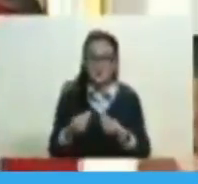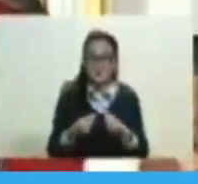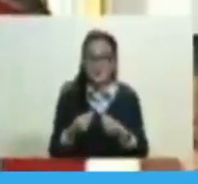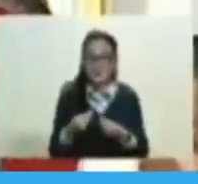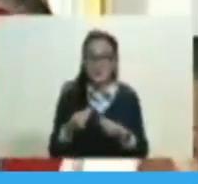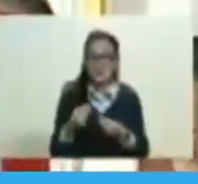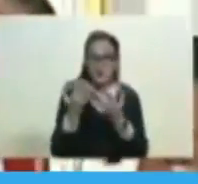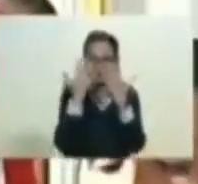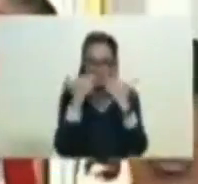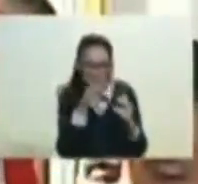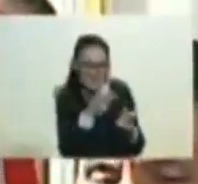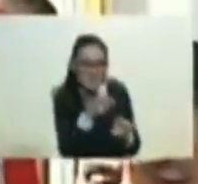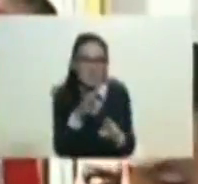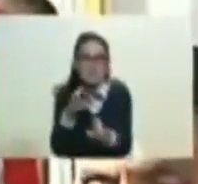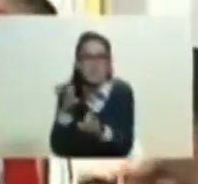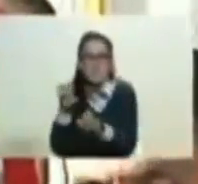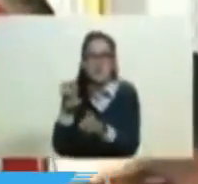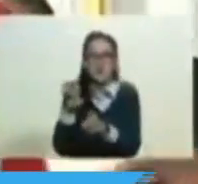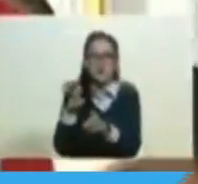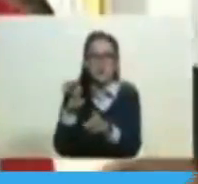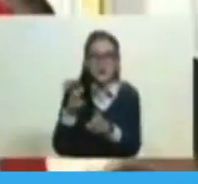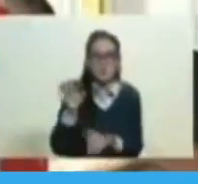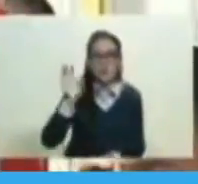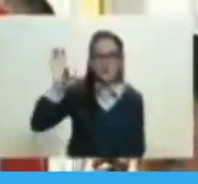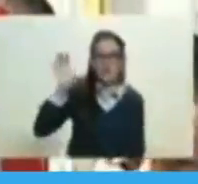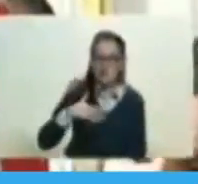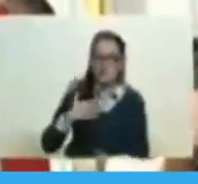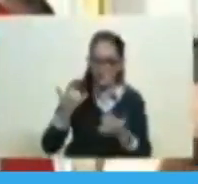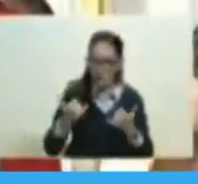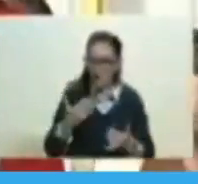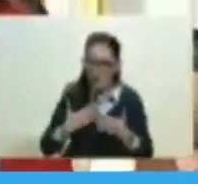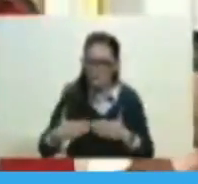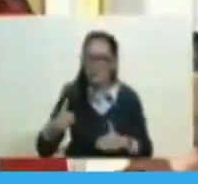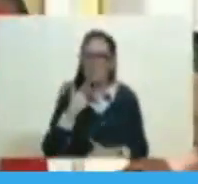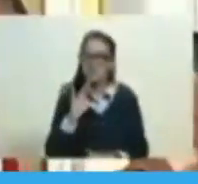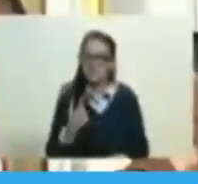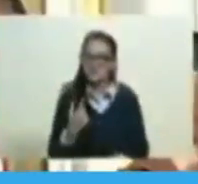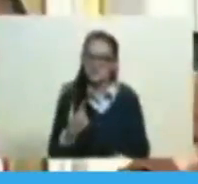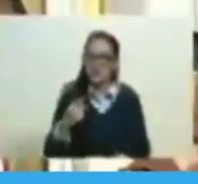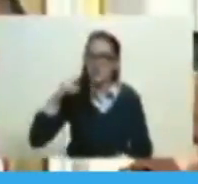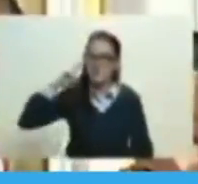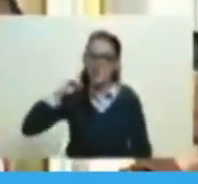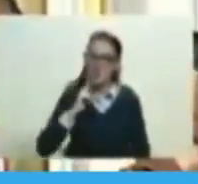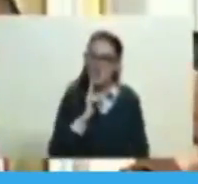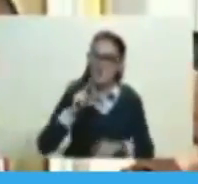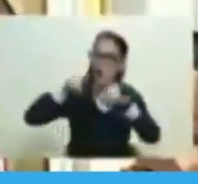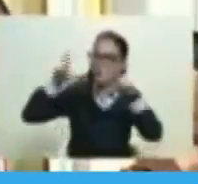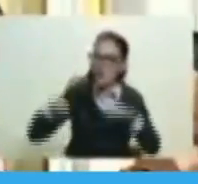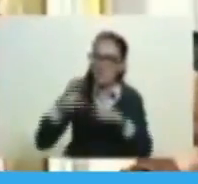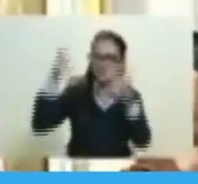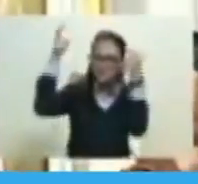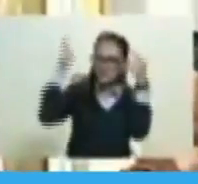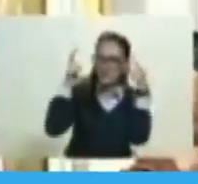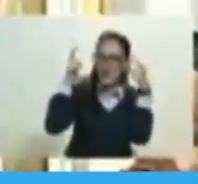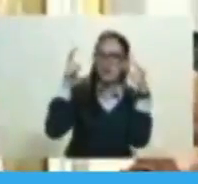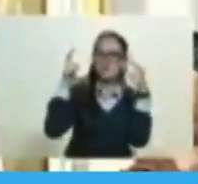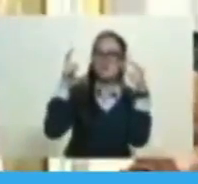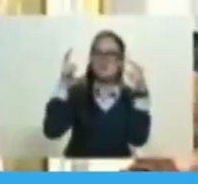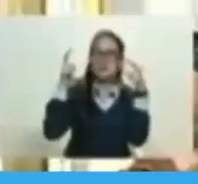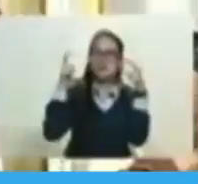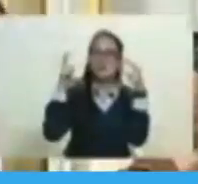terminó esta señora que ustedes ven ahí, Delcy Rodríguez, de juramentar a su junta directiva y a todos los miembros de